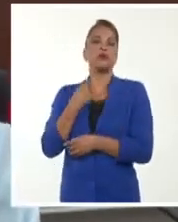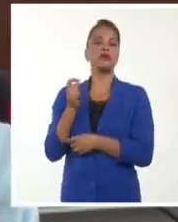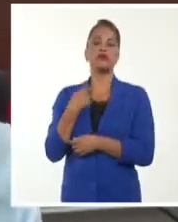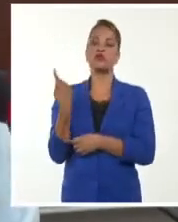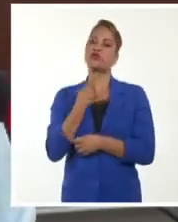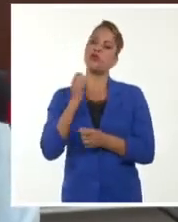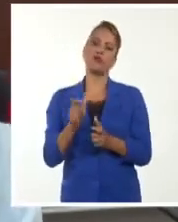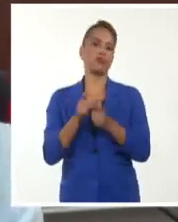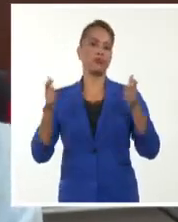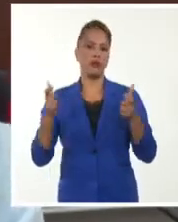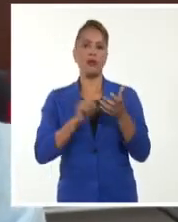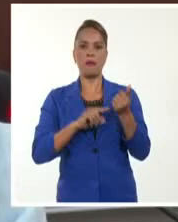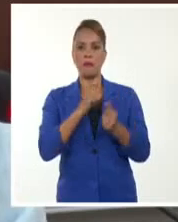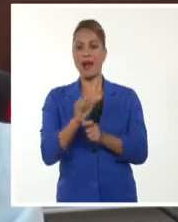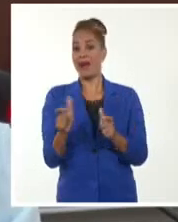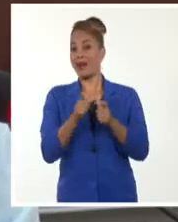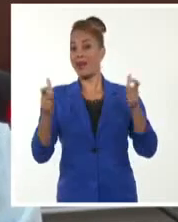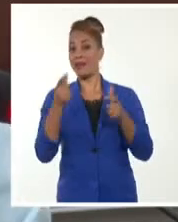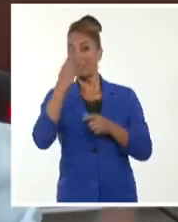de masas del país,